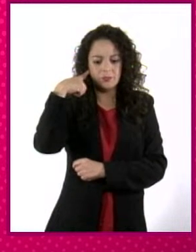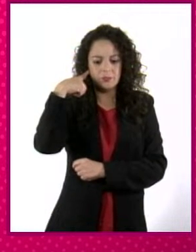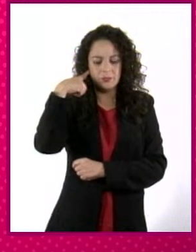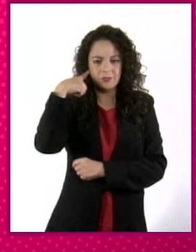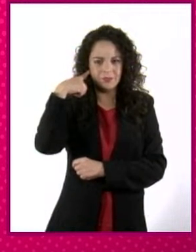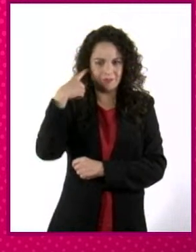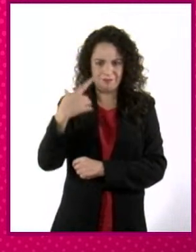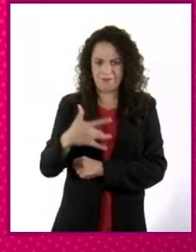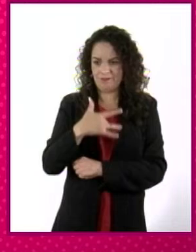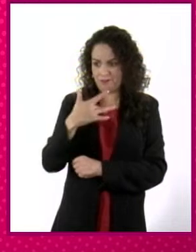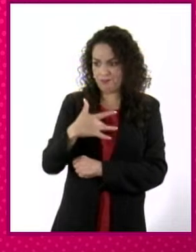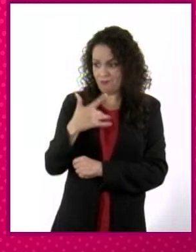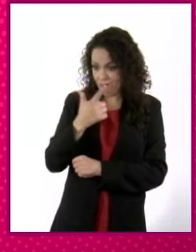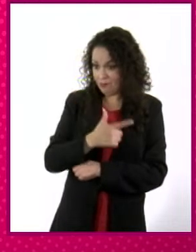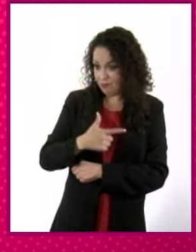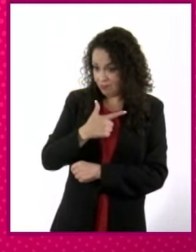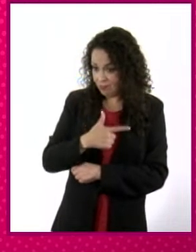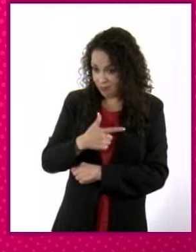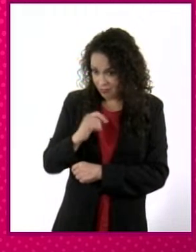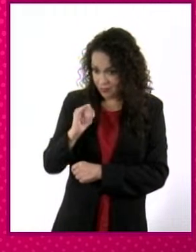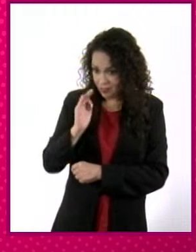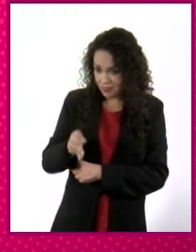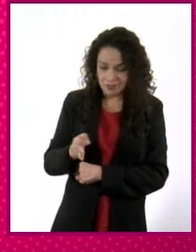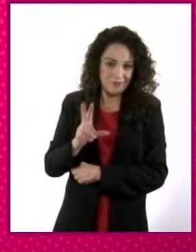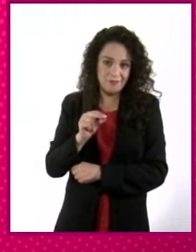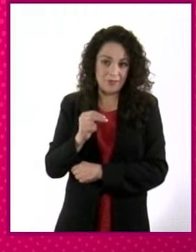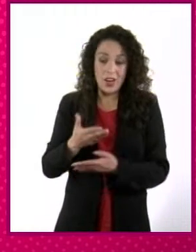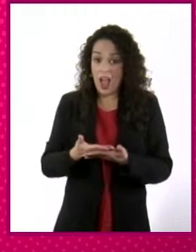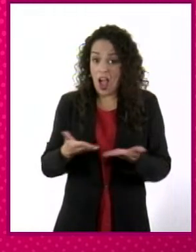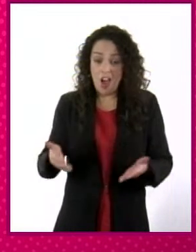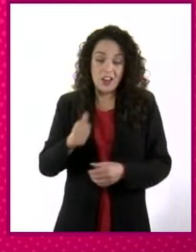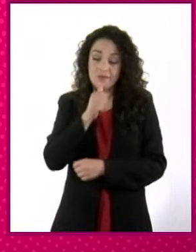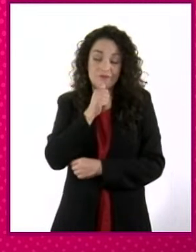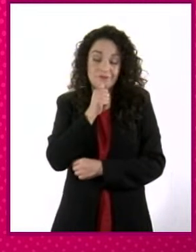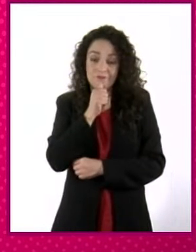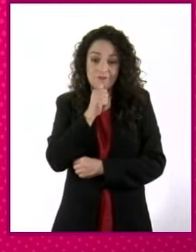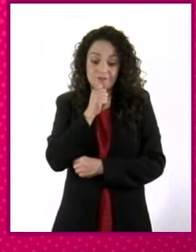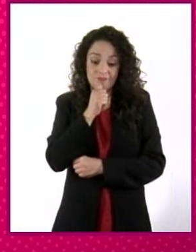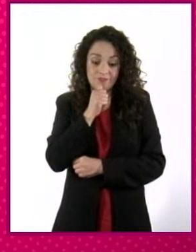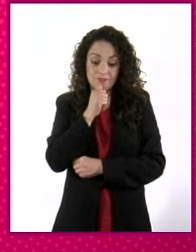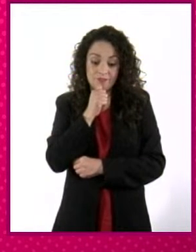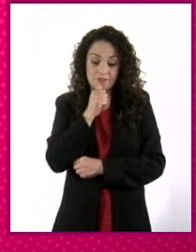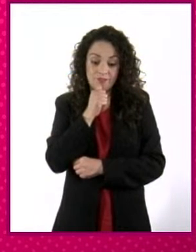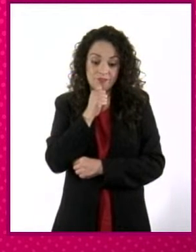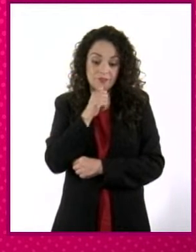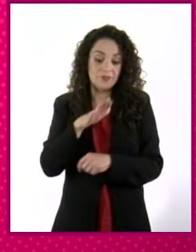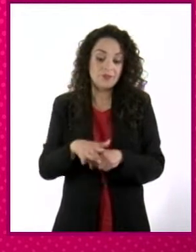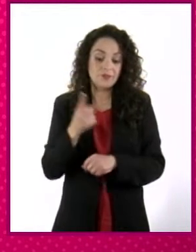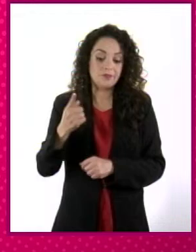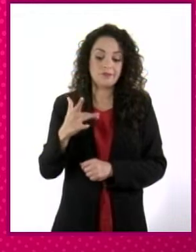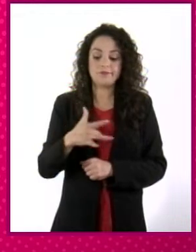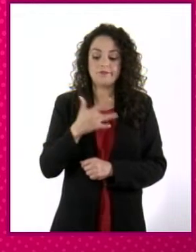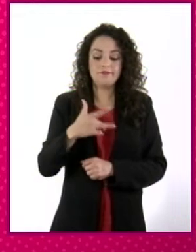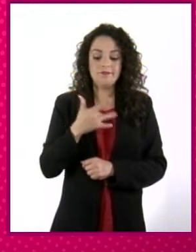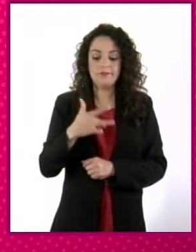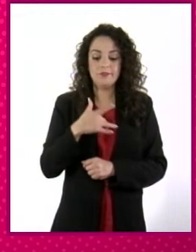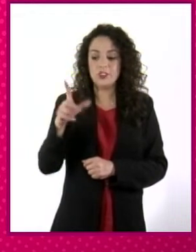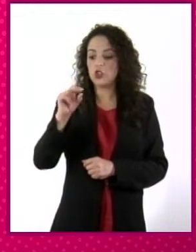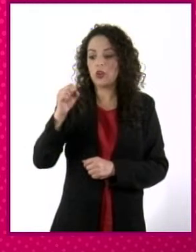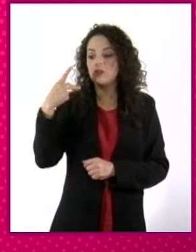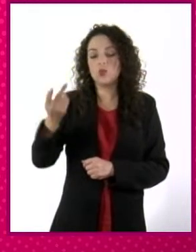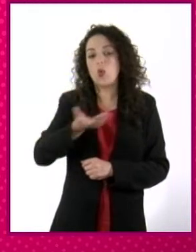la aceptó de inmediato y hasta la fecha no la acepta porque siente que no es lo que ellos